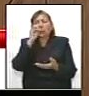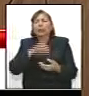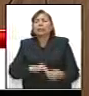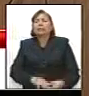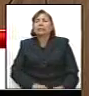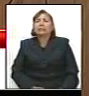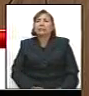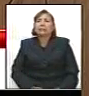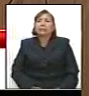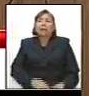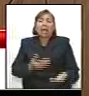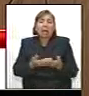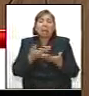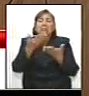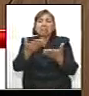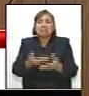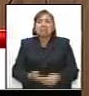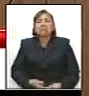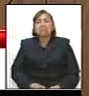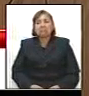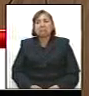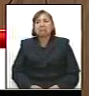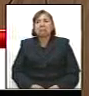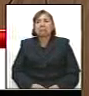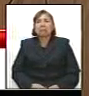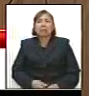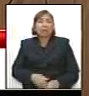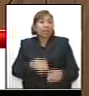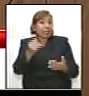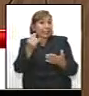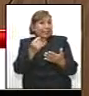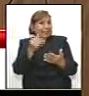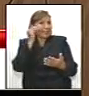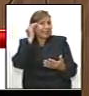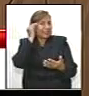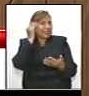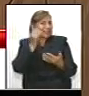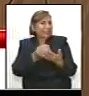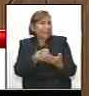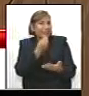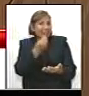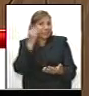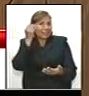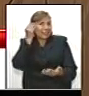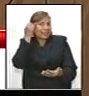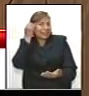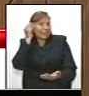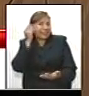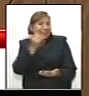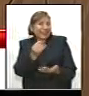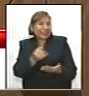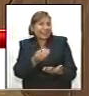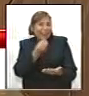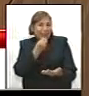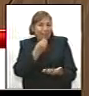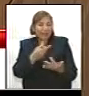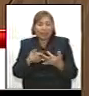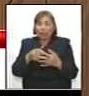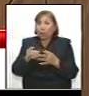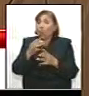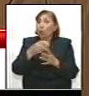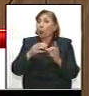Intercultural de Quillabamba brinda las carreras profesionales de Ingeniería Agronómica Tropical, Ingeniería de Alimentos, Ingeniería Civil y